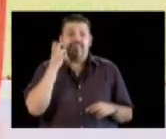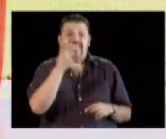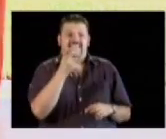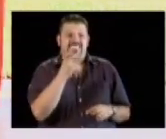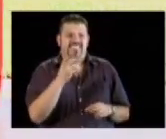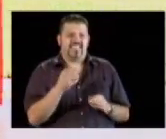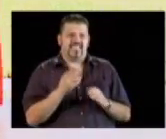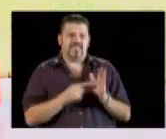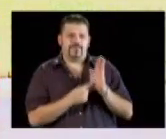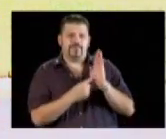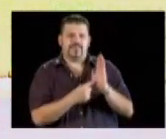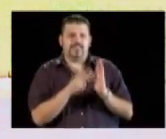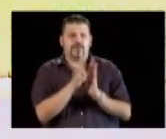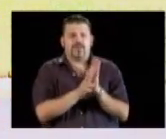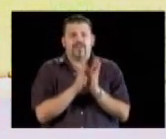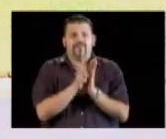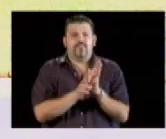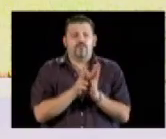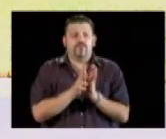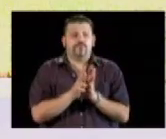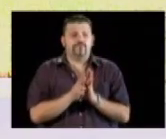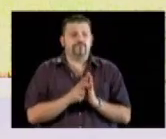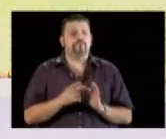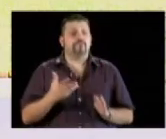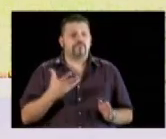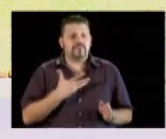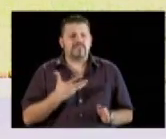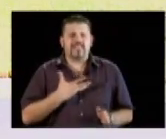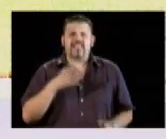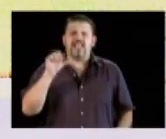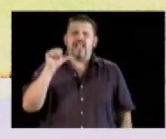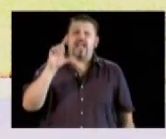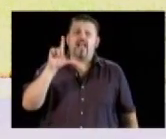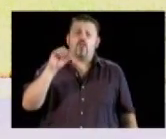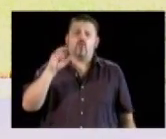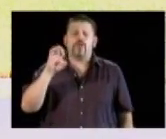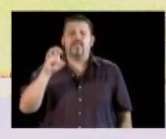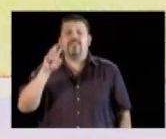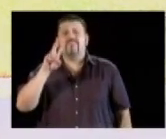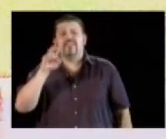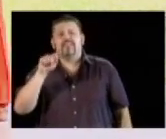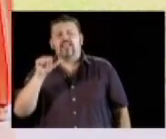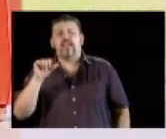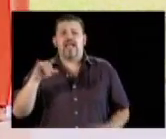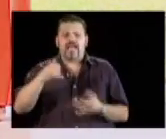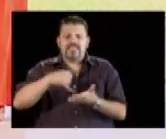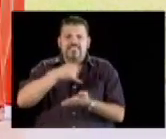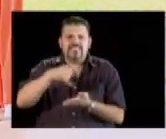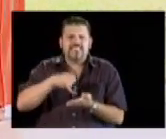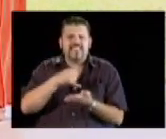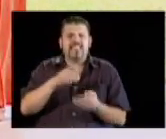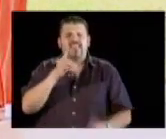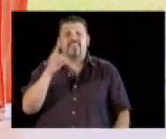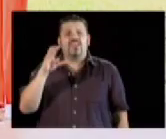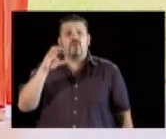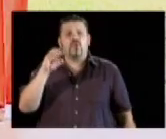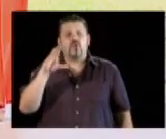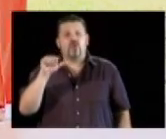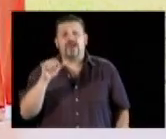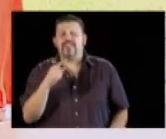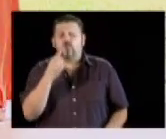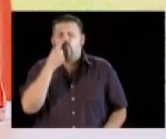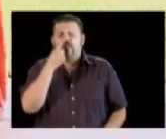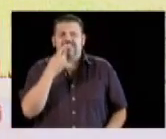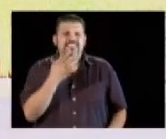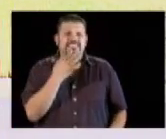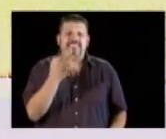estaban presentando en el video, tiene aloe beta, aceite de jojoba y además huele riquísimo, se la ponen. Hay gente que le